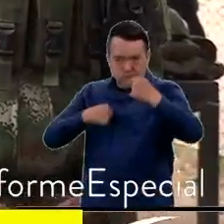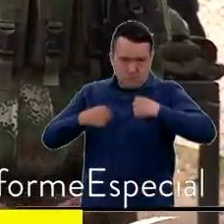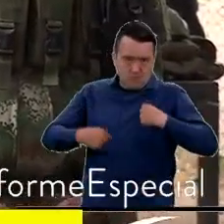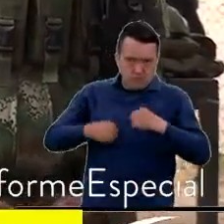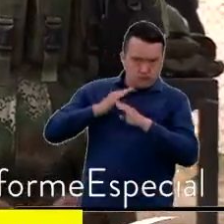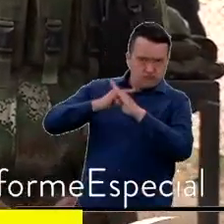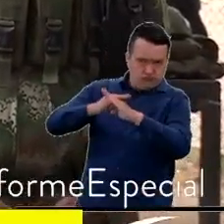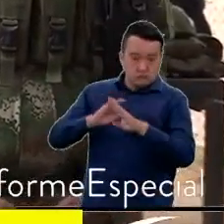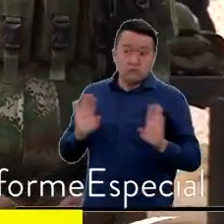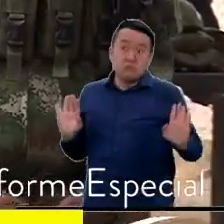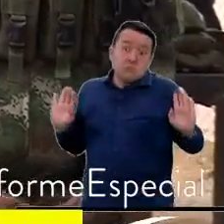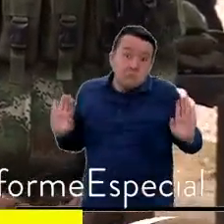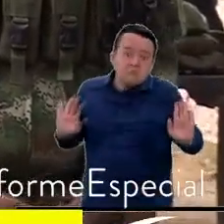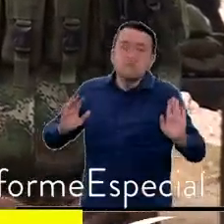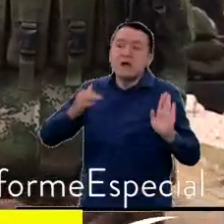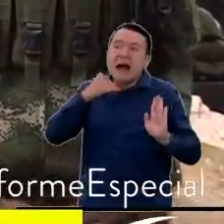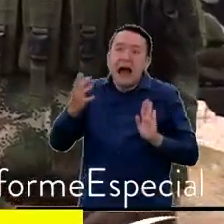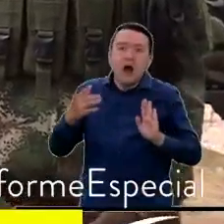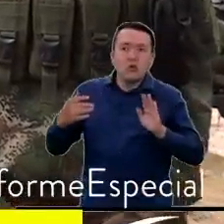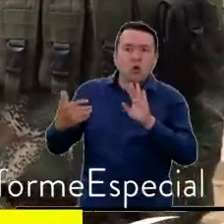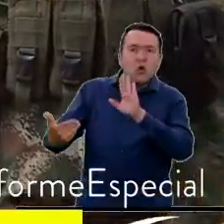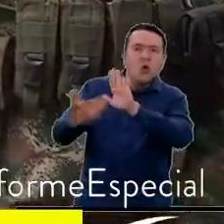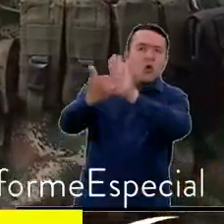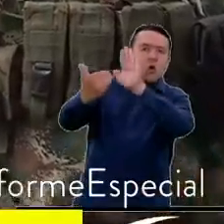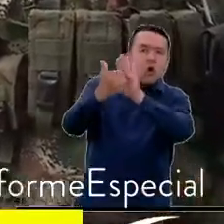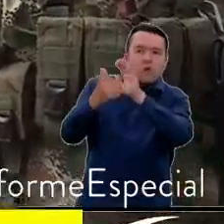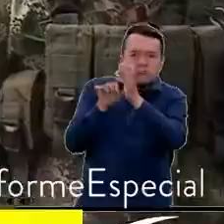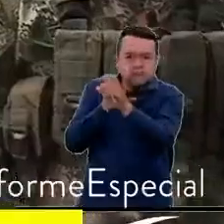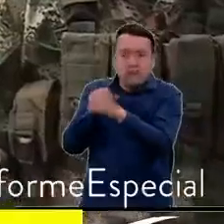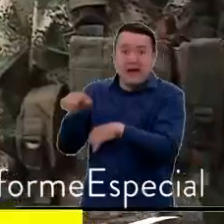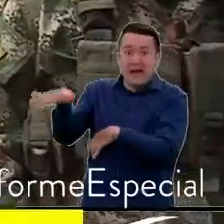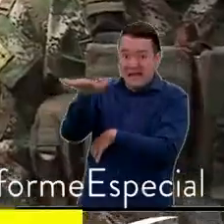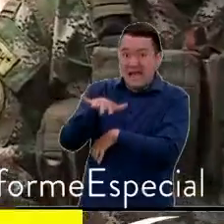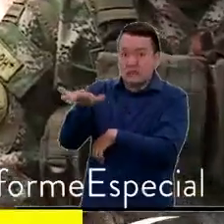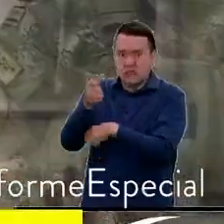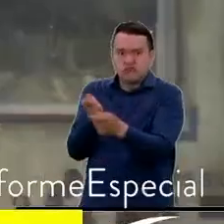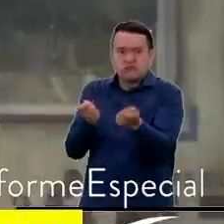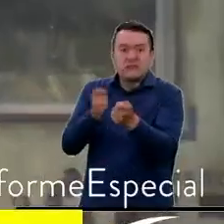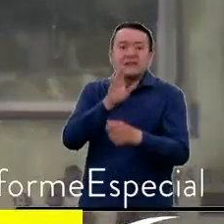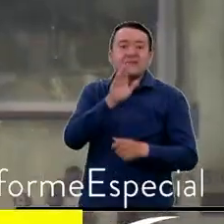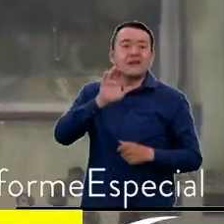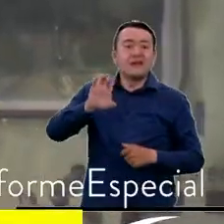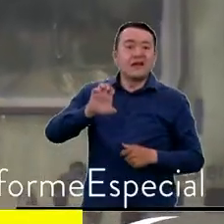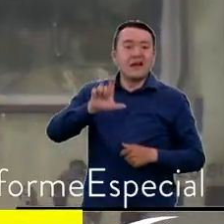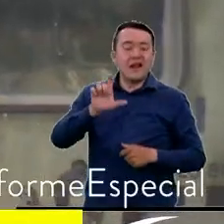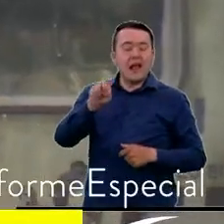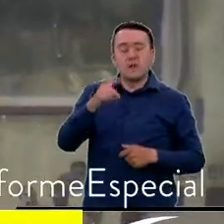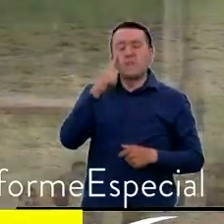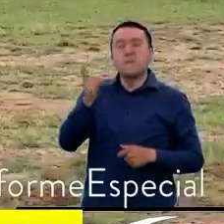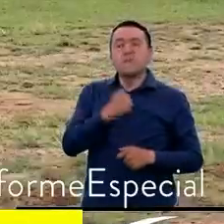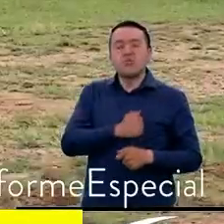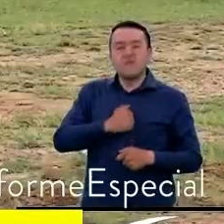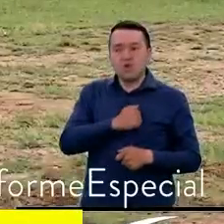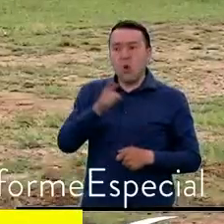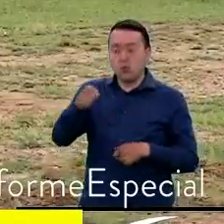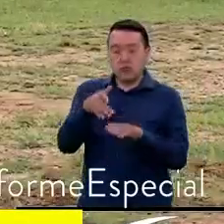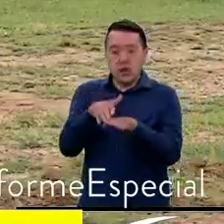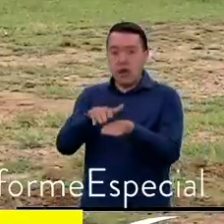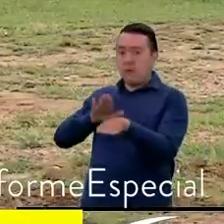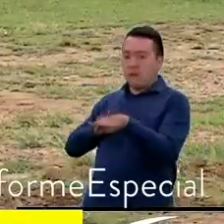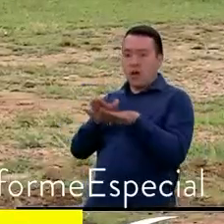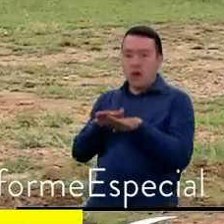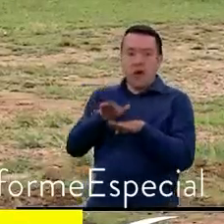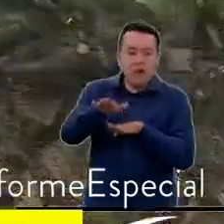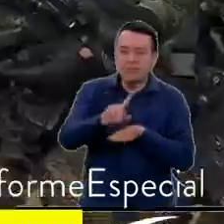un hostigamiento porque vamos para una parte que es una zona de orden público controlada por el ELN. No vayan a pisar hacia atrás ni hacia adelante sin